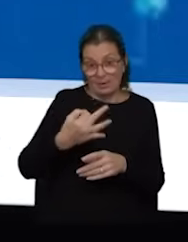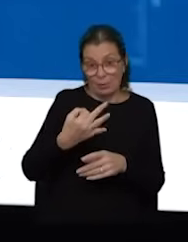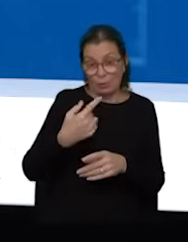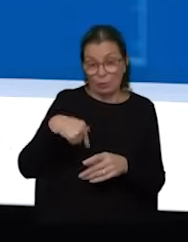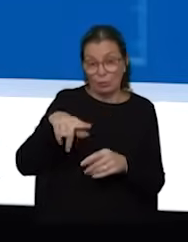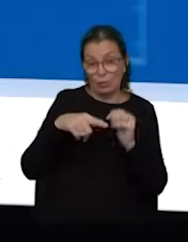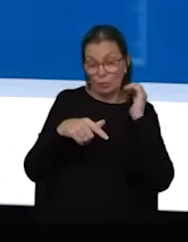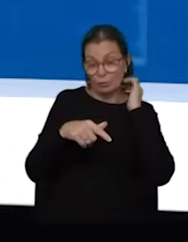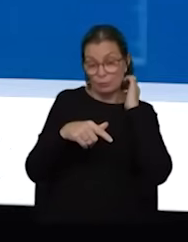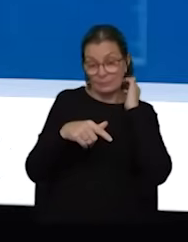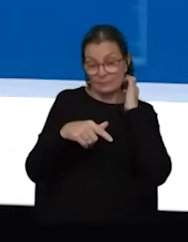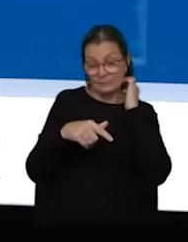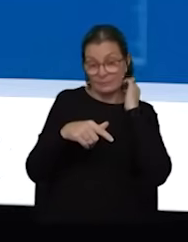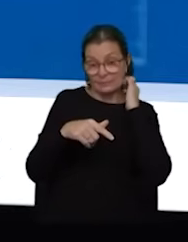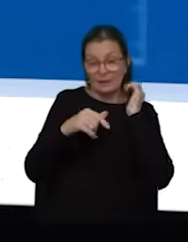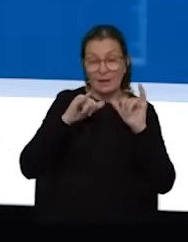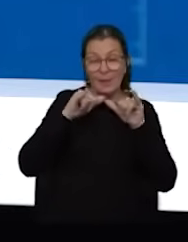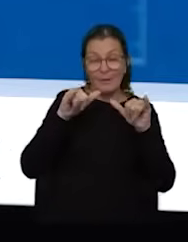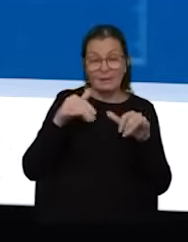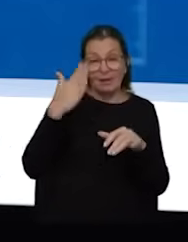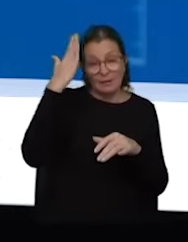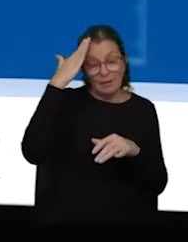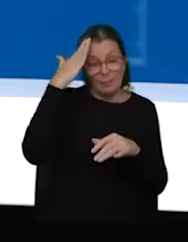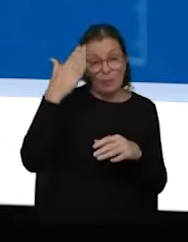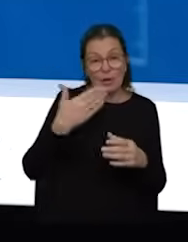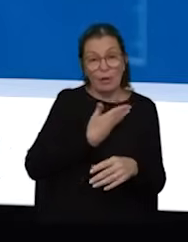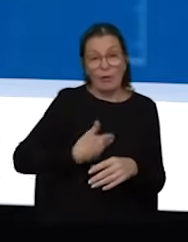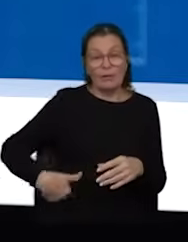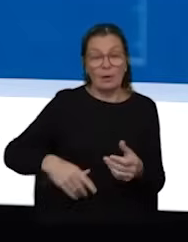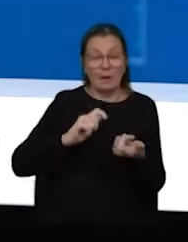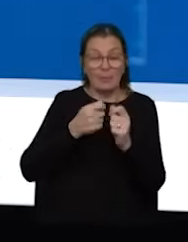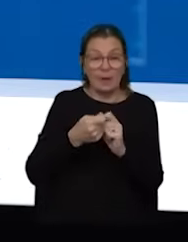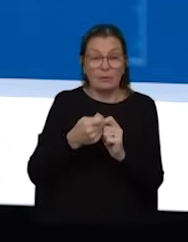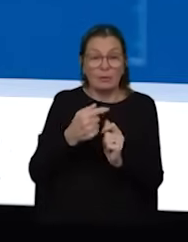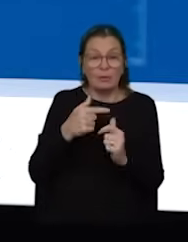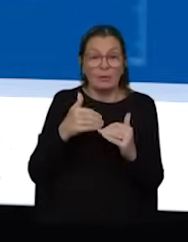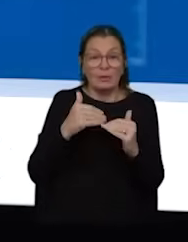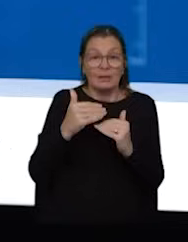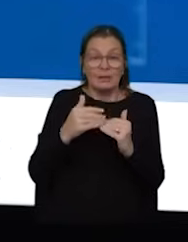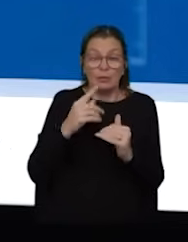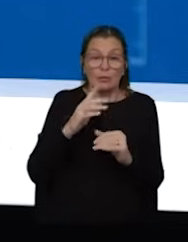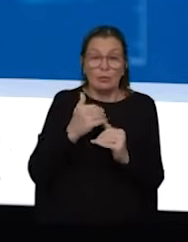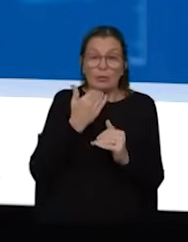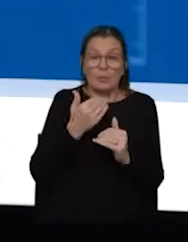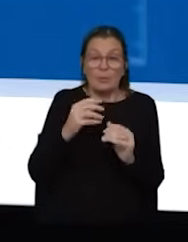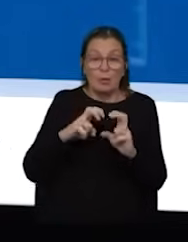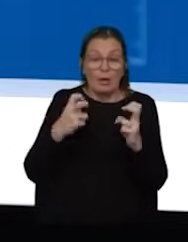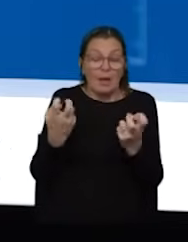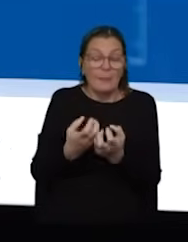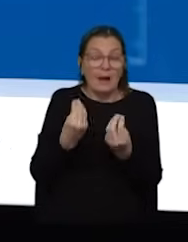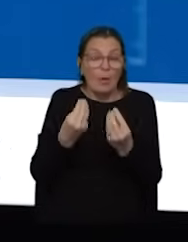estamos en campaña electoral y sabemos que el gobierno va a cambiar y bueno no sabemos si se va a mantener la misma configuración adentro de las